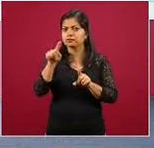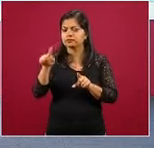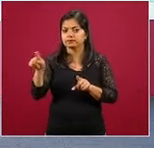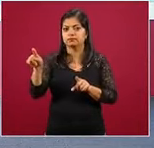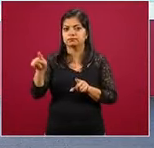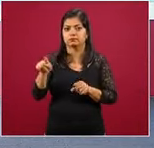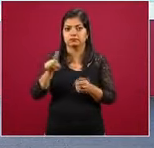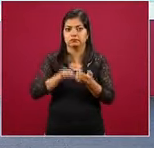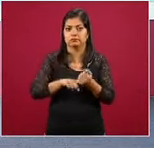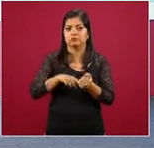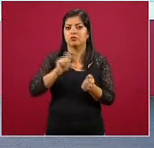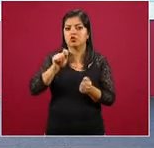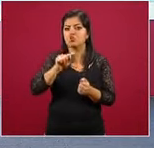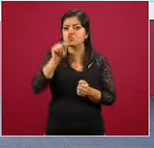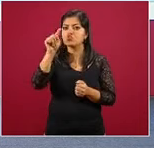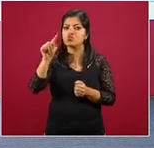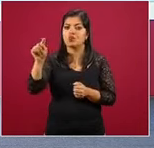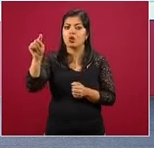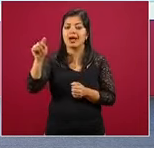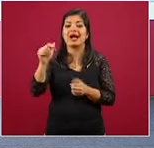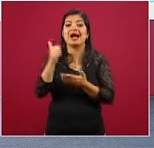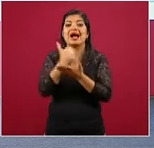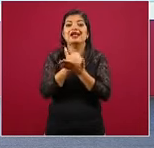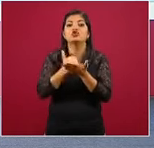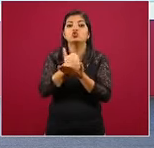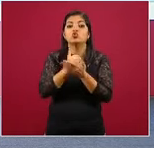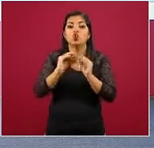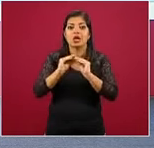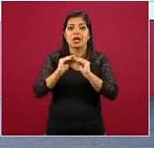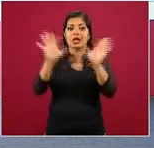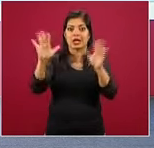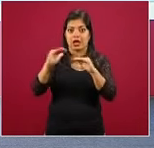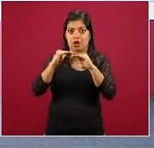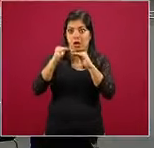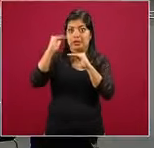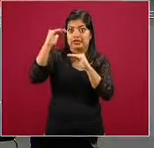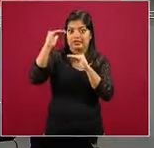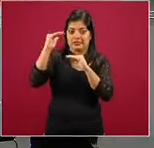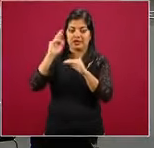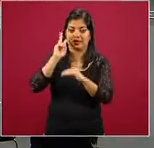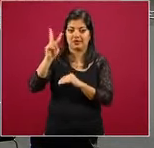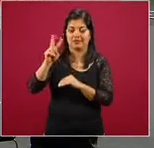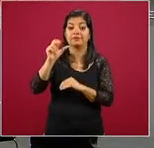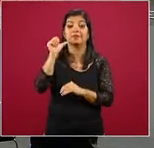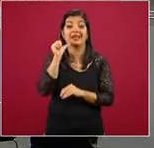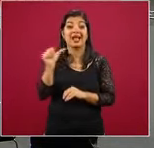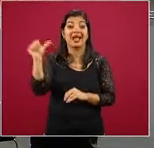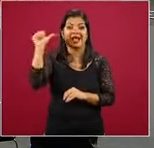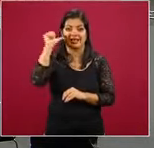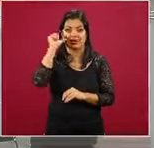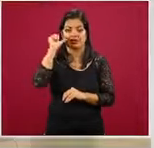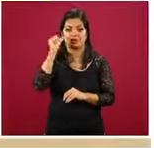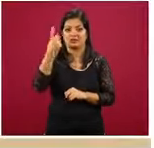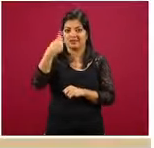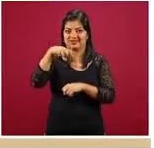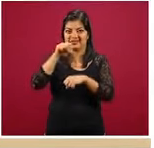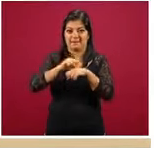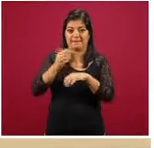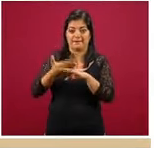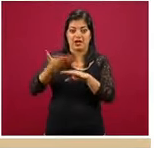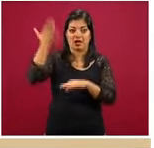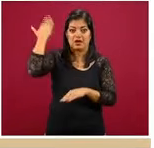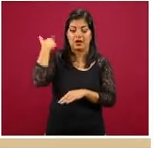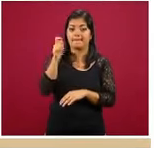que es la curva azul claro, la curva en la parte superior. Ya veíamos el día de ayer que la semana